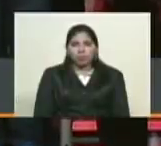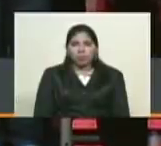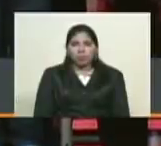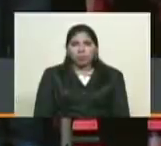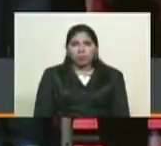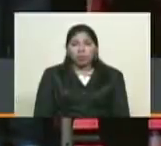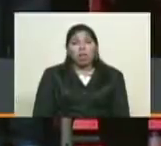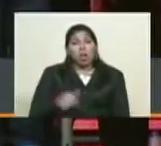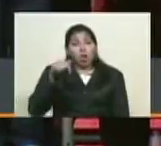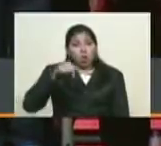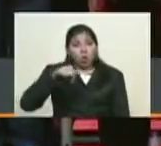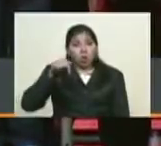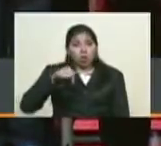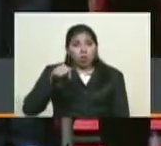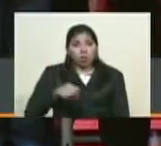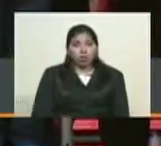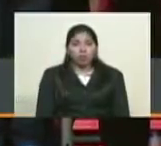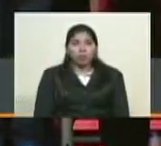Hoy,